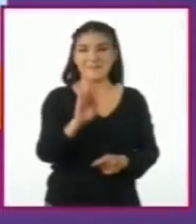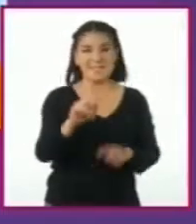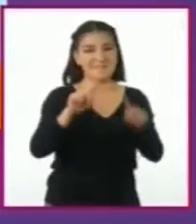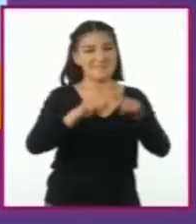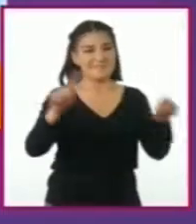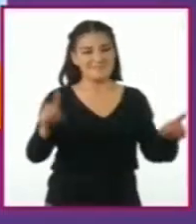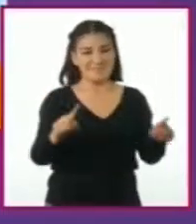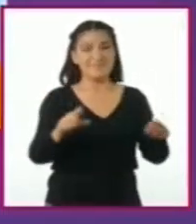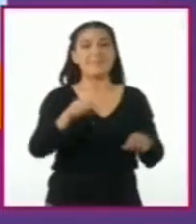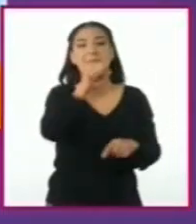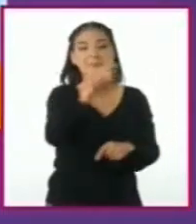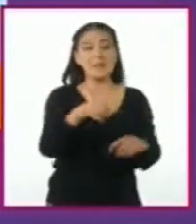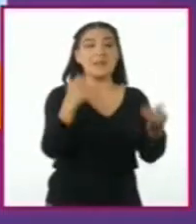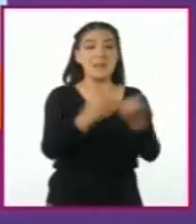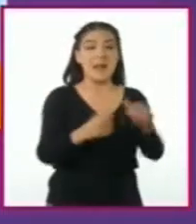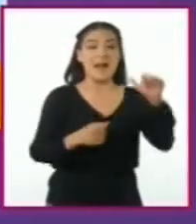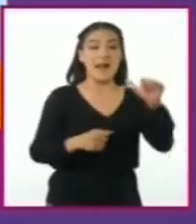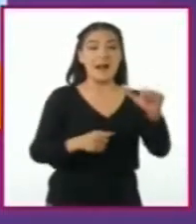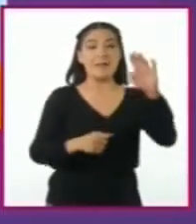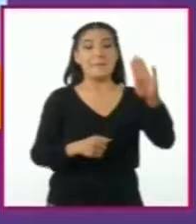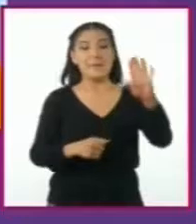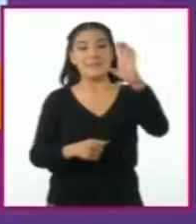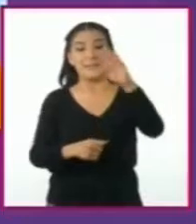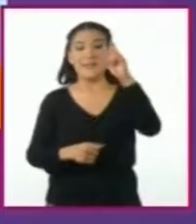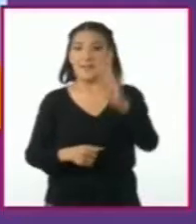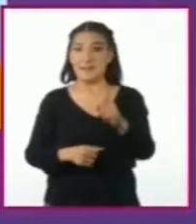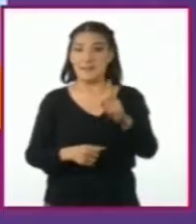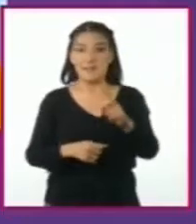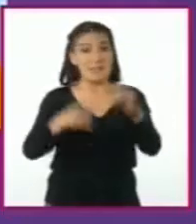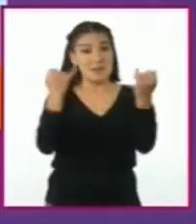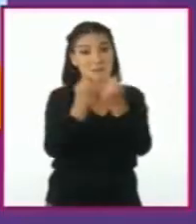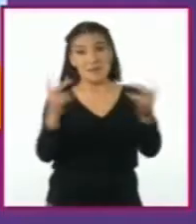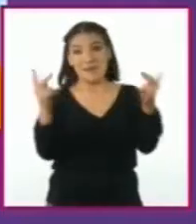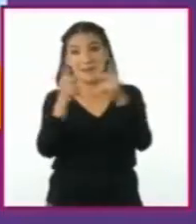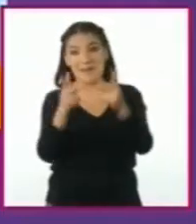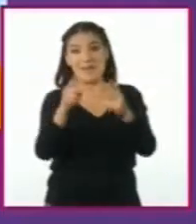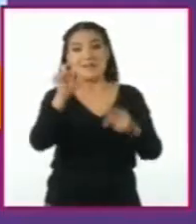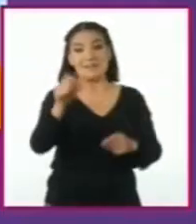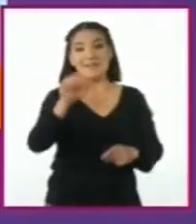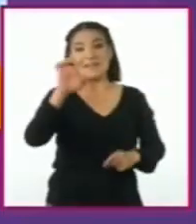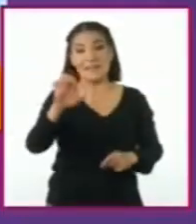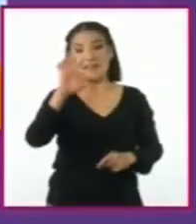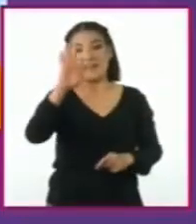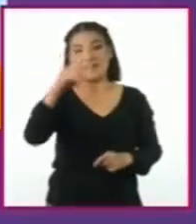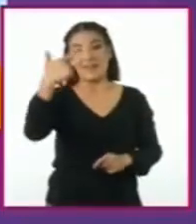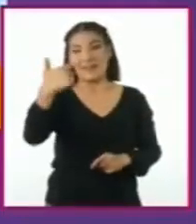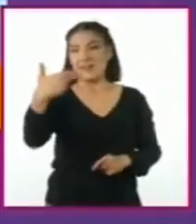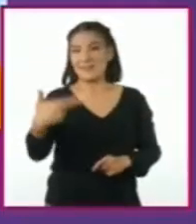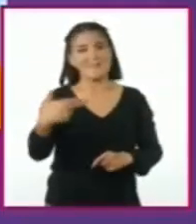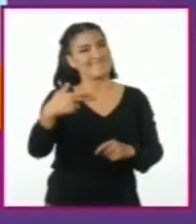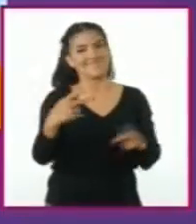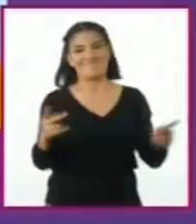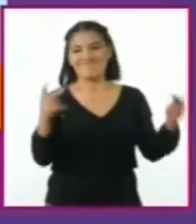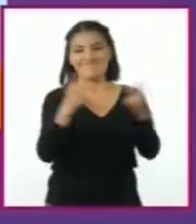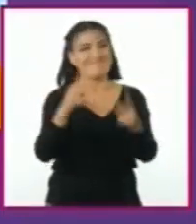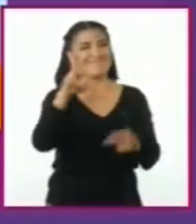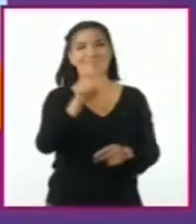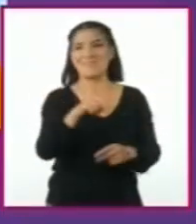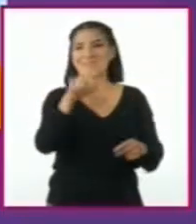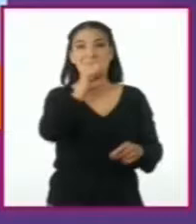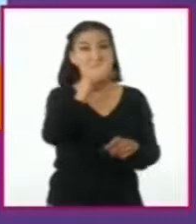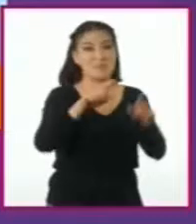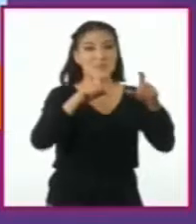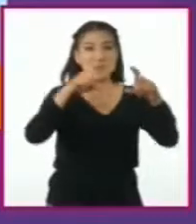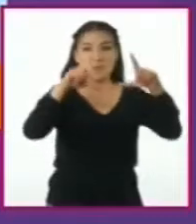que el cuadrilátero ABCD no es semejante al cuadrilátero EFGH, pues no tienen la misma